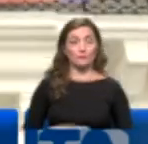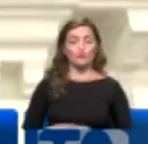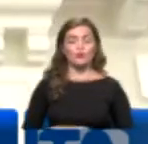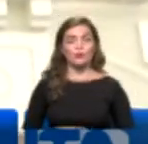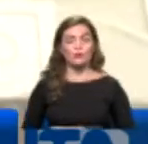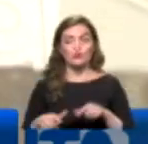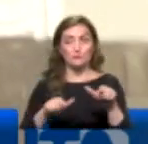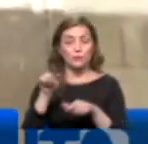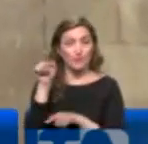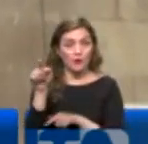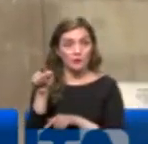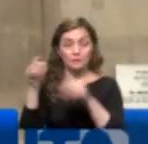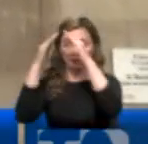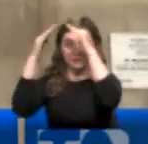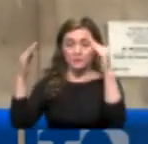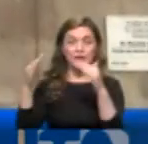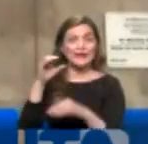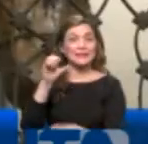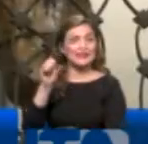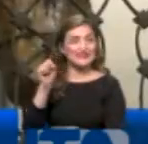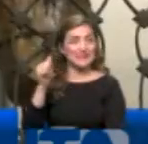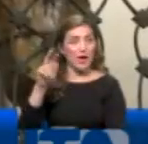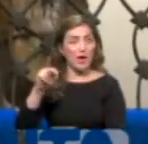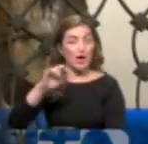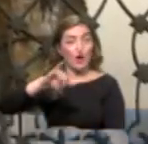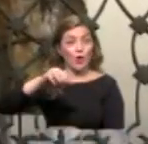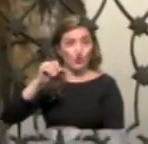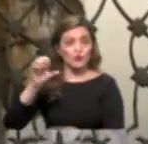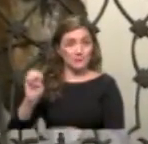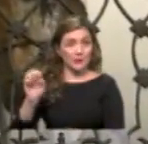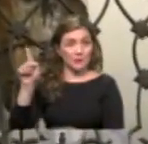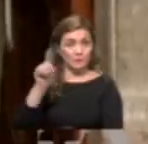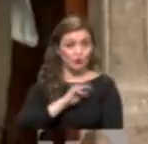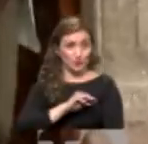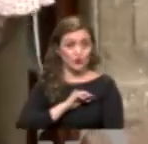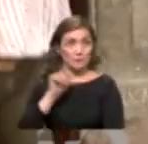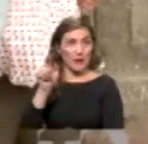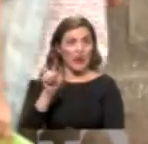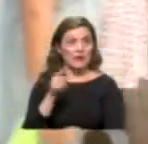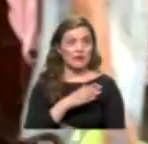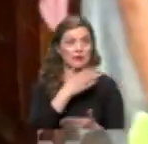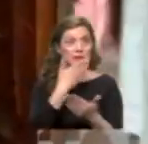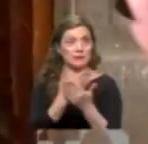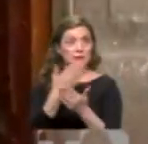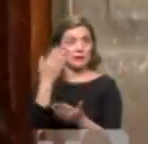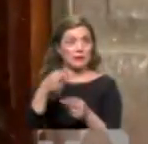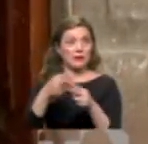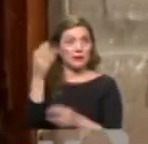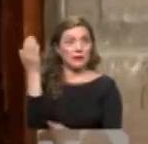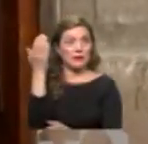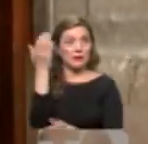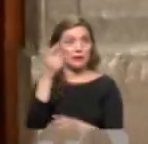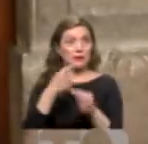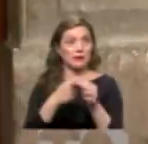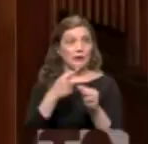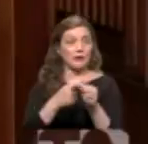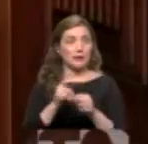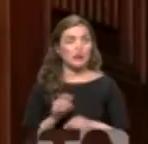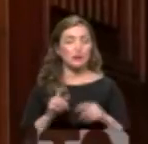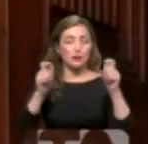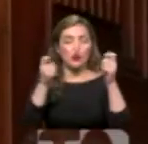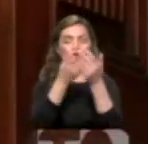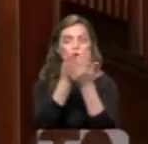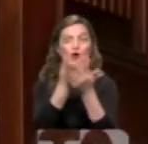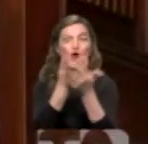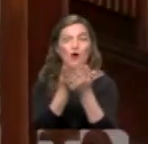Las instalaciones del Patronato San José llegaron las ex reinas de Quito que pertenecen a la fundación del mismo nombre para presentar ante la presidenta